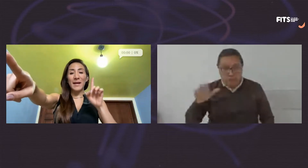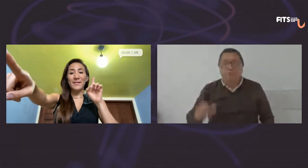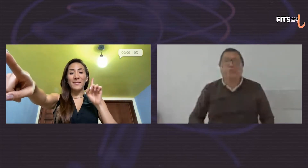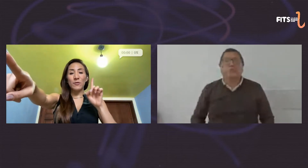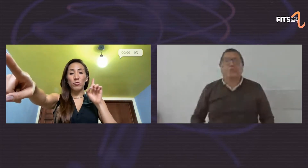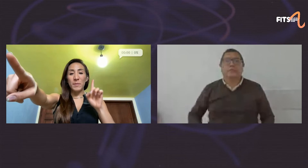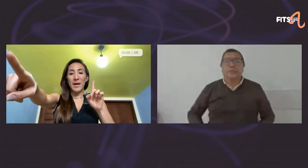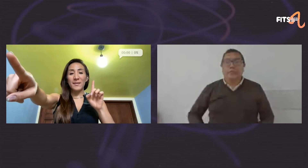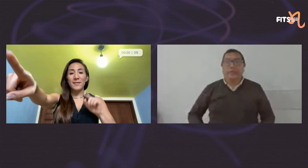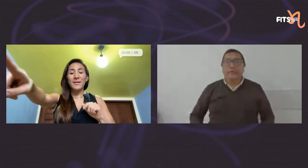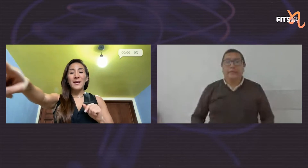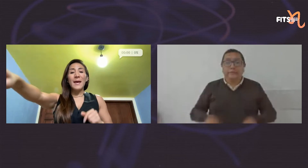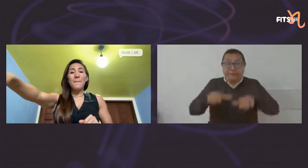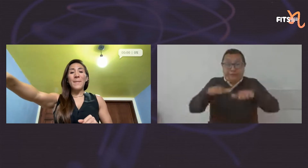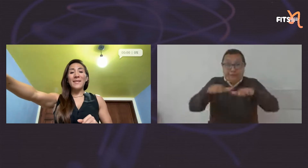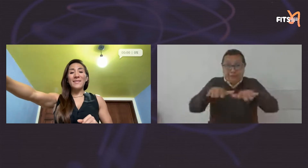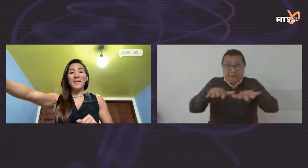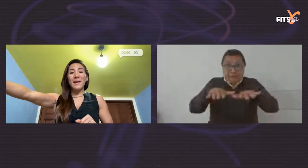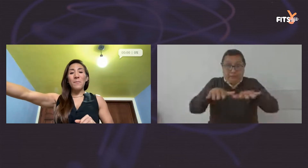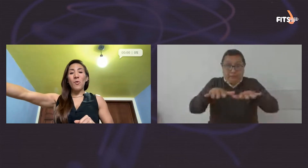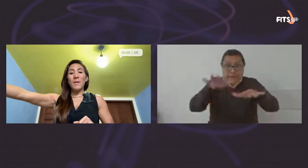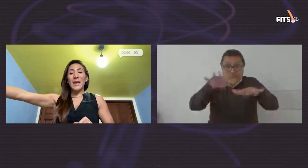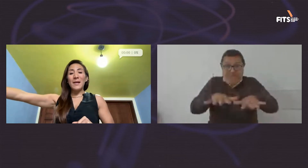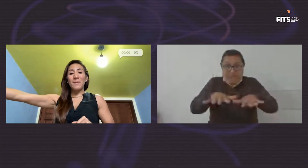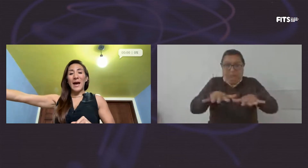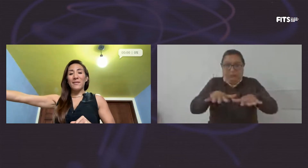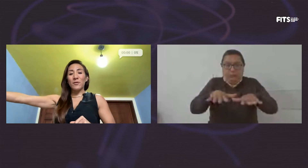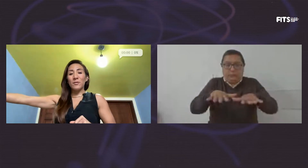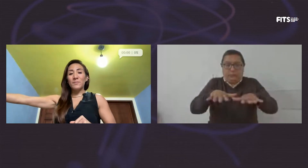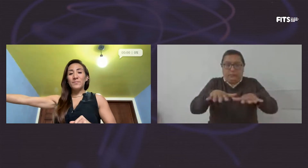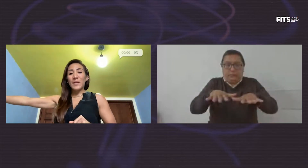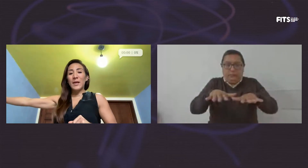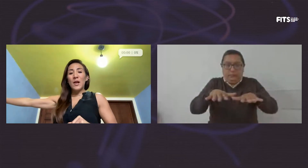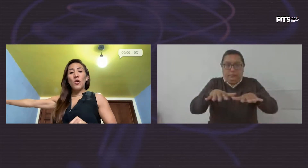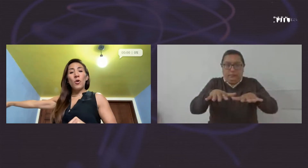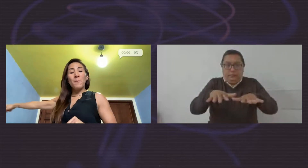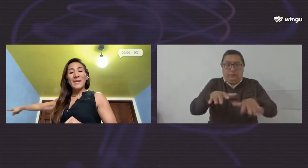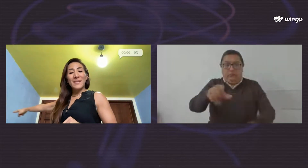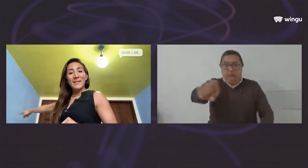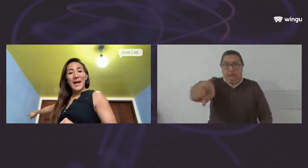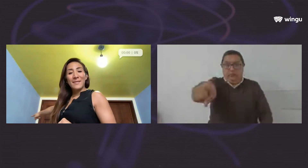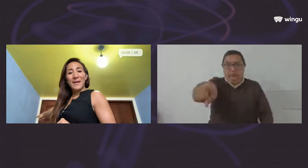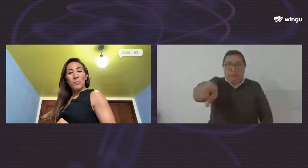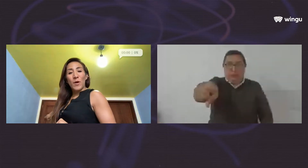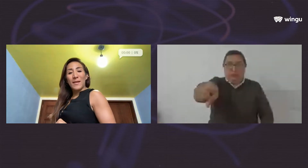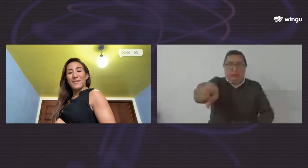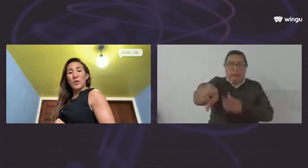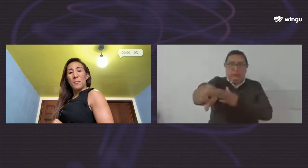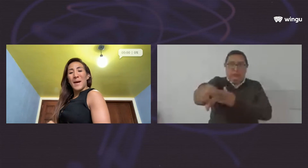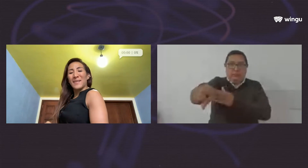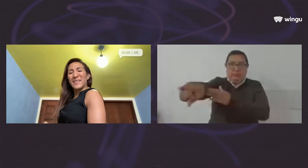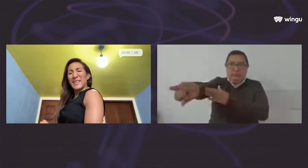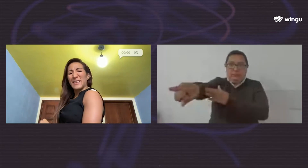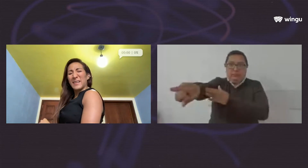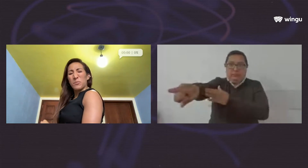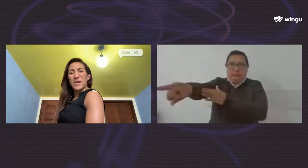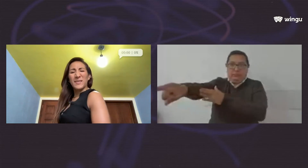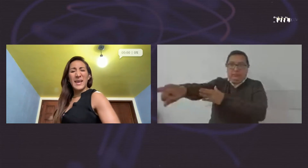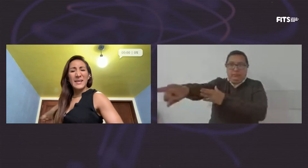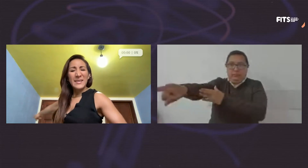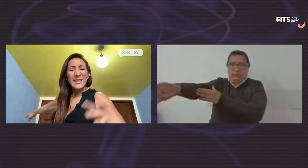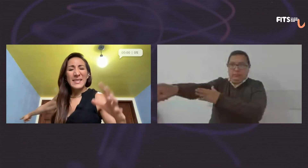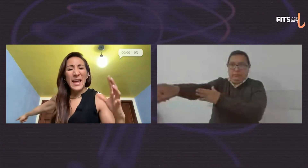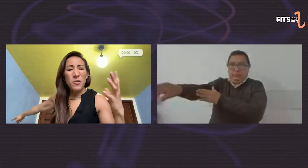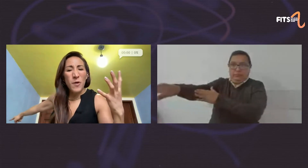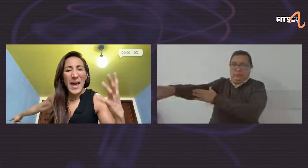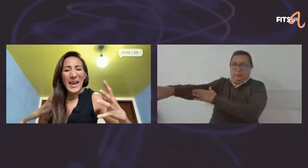las plantas de tus pies, vas a mover el brazo lo más atrás que puedas, lo más atrás que puedas,